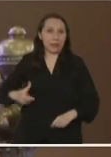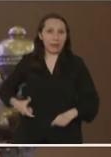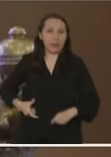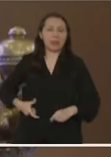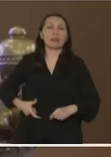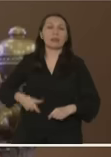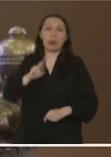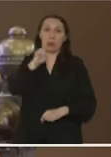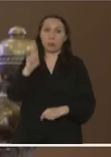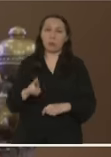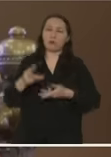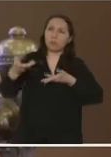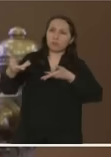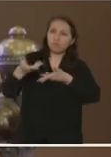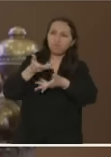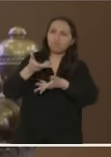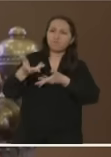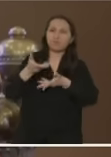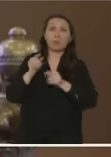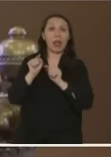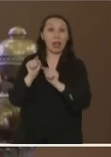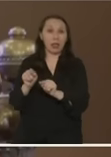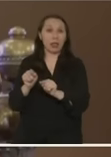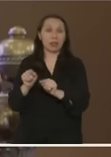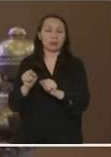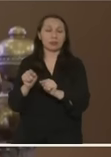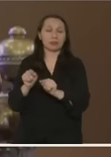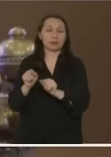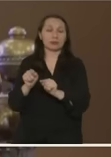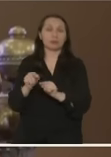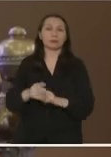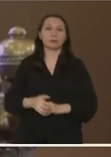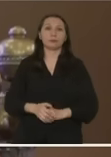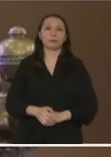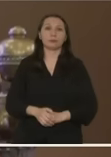la República. Y en esta condición